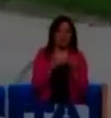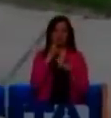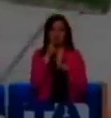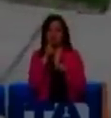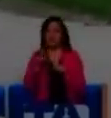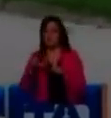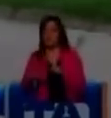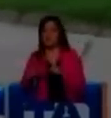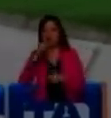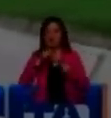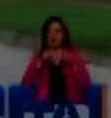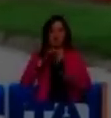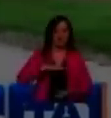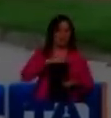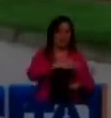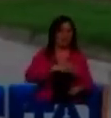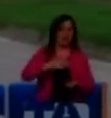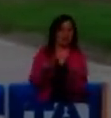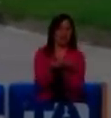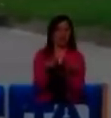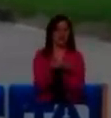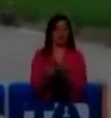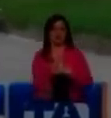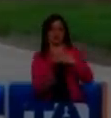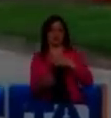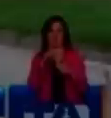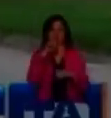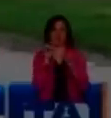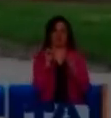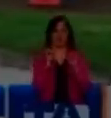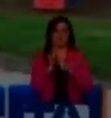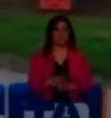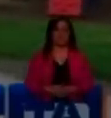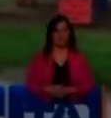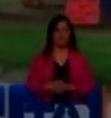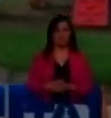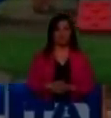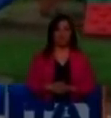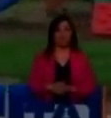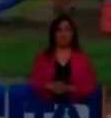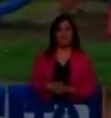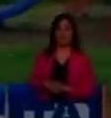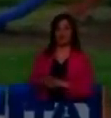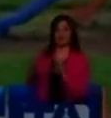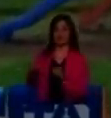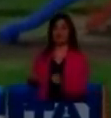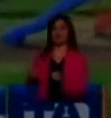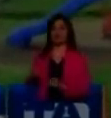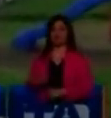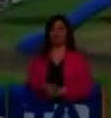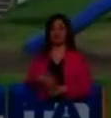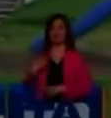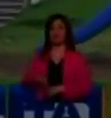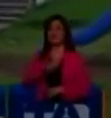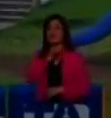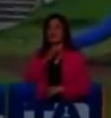y trago, licores, fogatas que hacen para el frío en todo este tema. Bueno, acá los delincuentes, les comento, están matando hasta